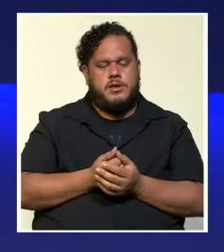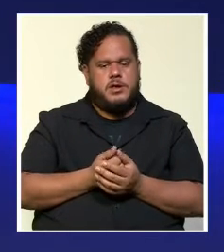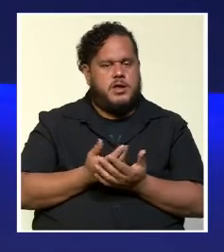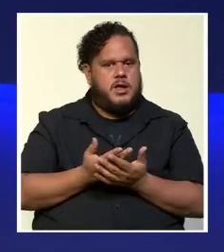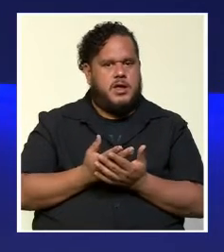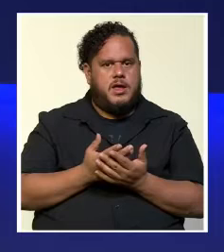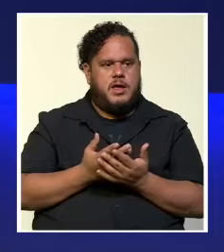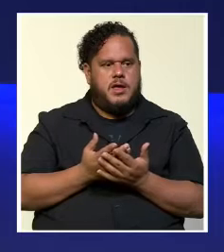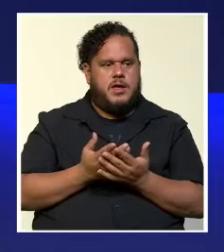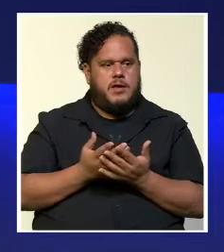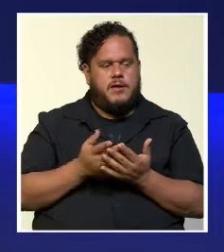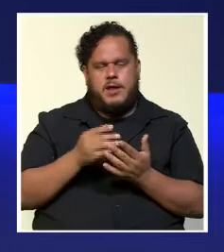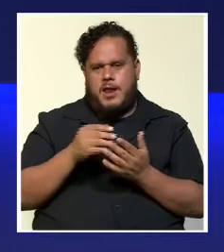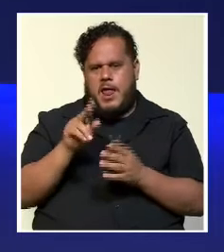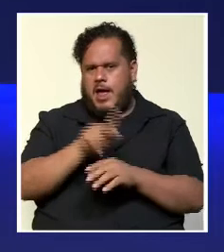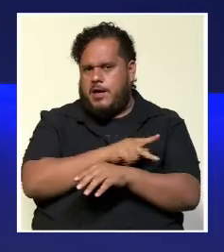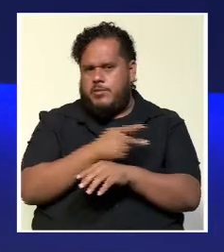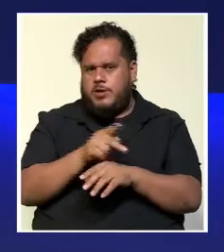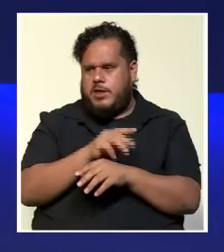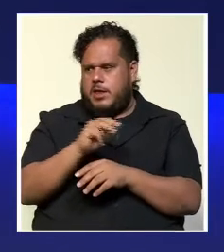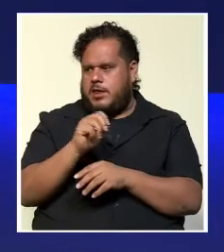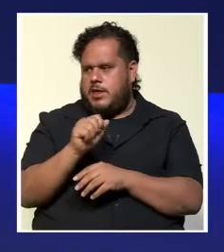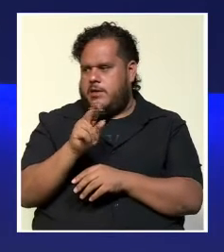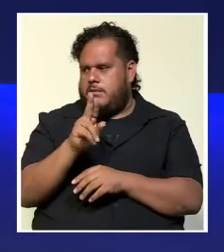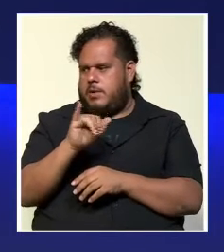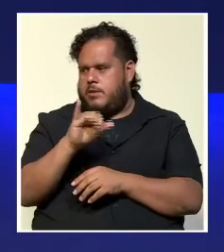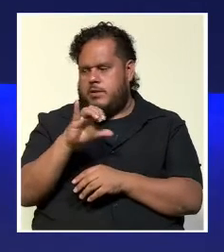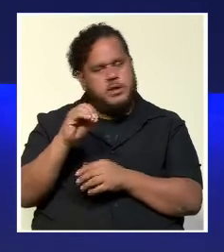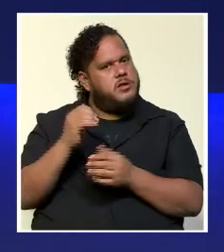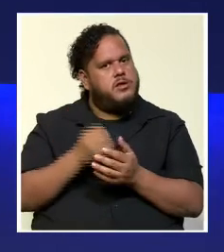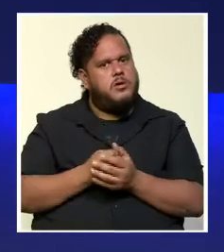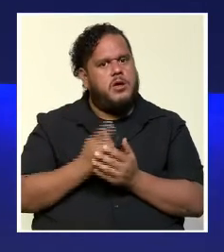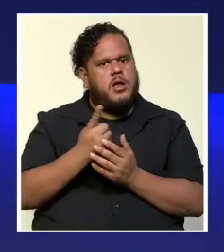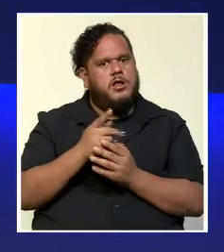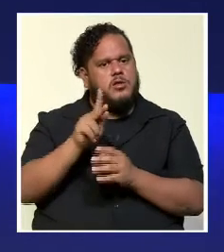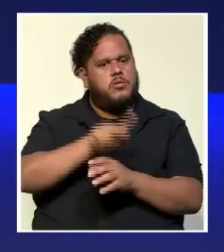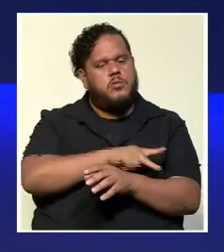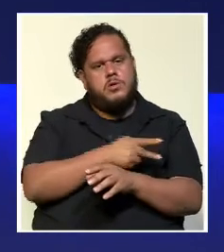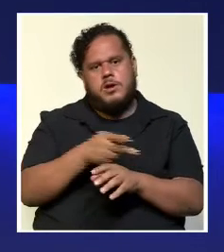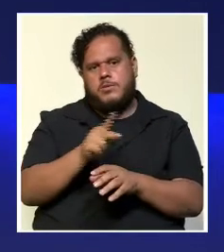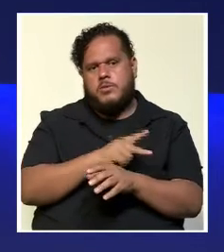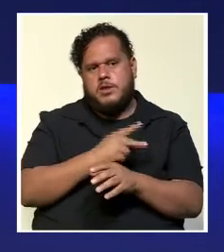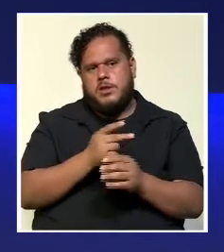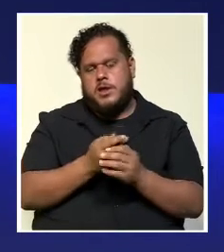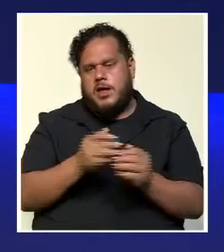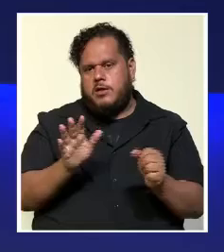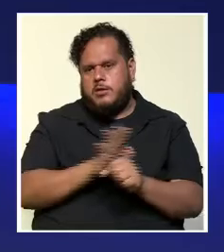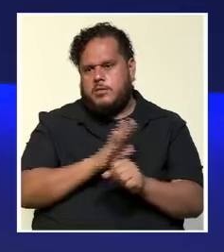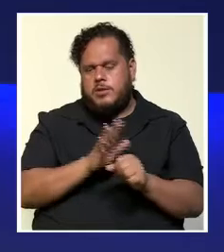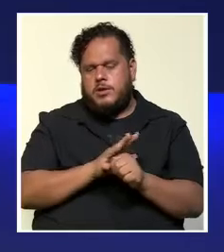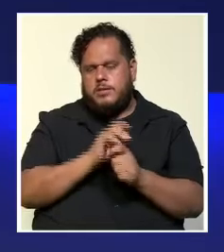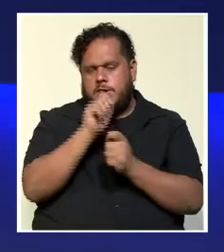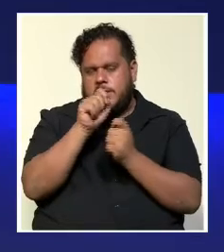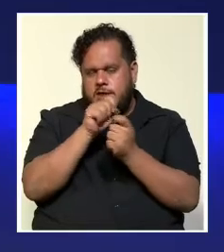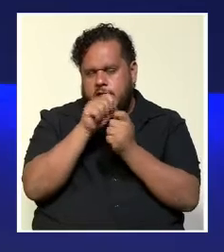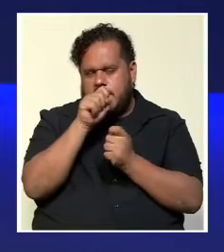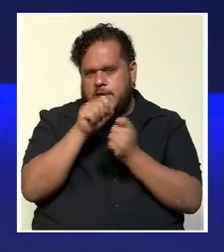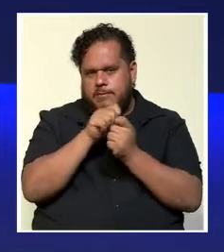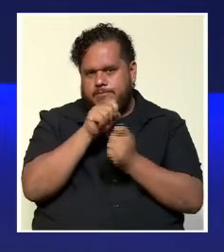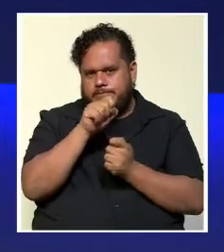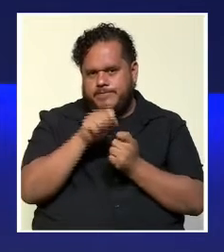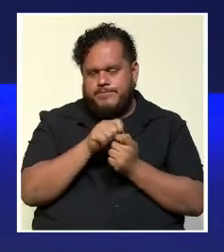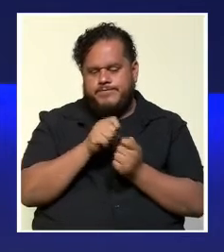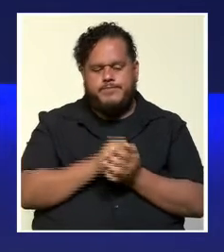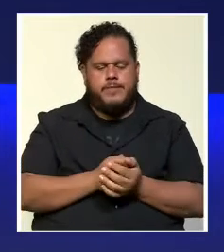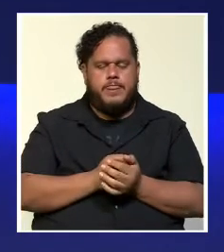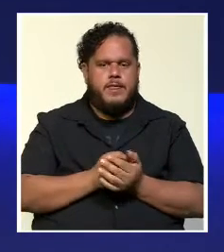inquietísimo. La poesía de Mauricio es una poesía sumamente minuciosa,